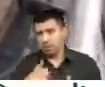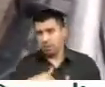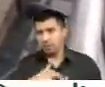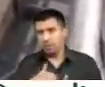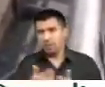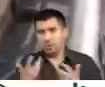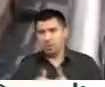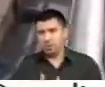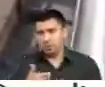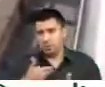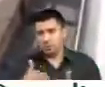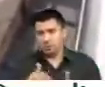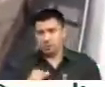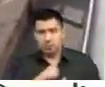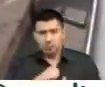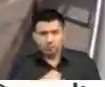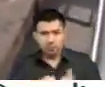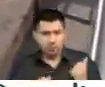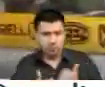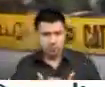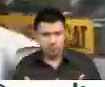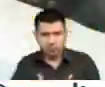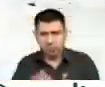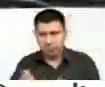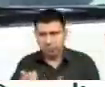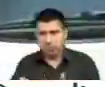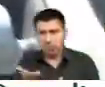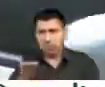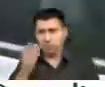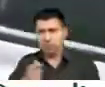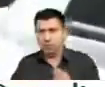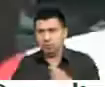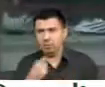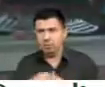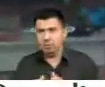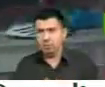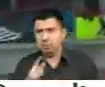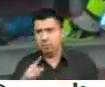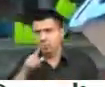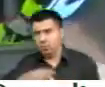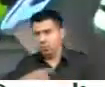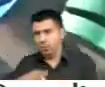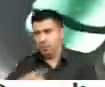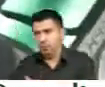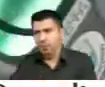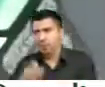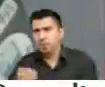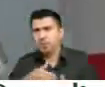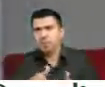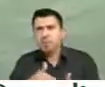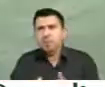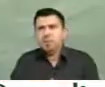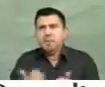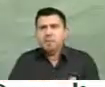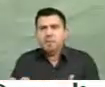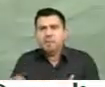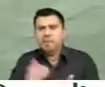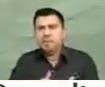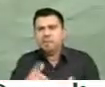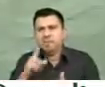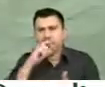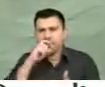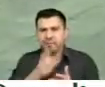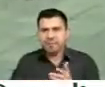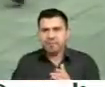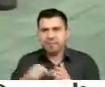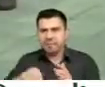puntos de venta, también tenemos que incrementar las ventas. Estos son unos meses de muchos gastos, vienen ahorita impuestos. Entre hoy y mañana